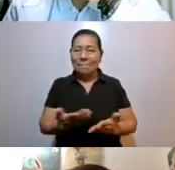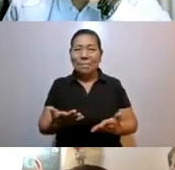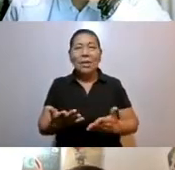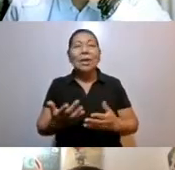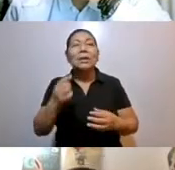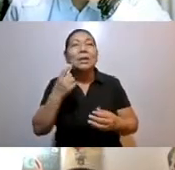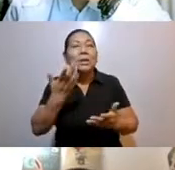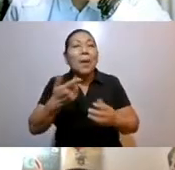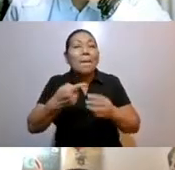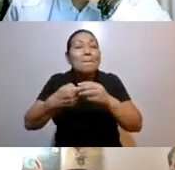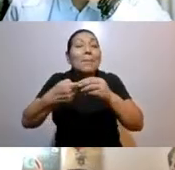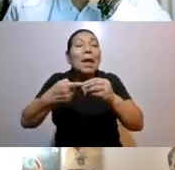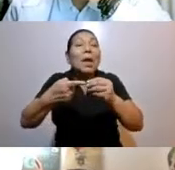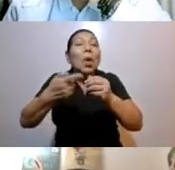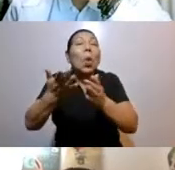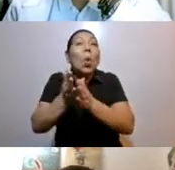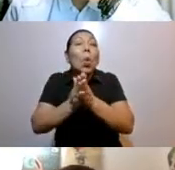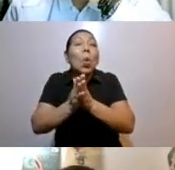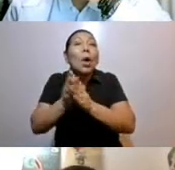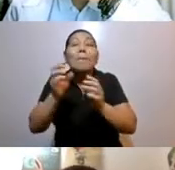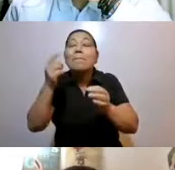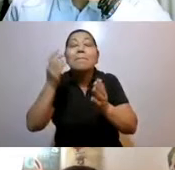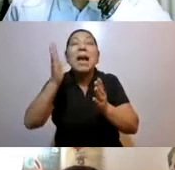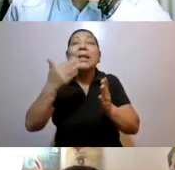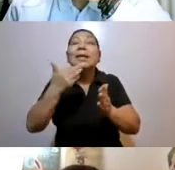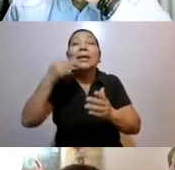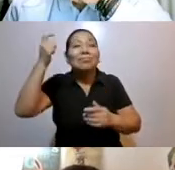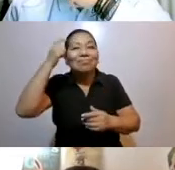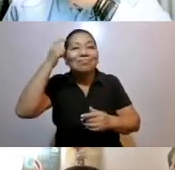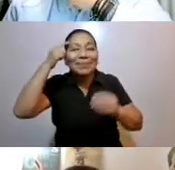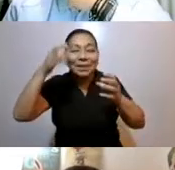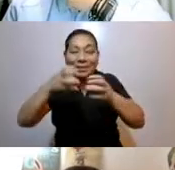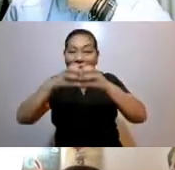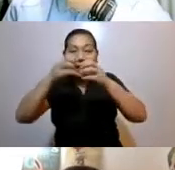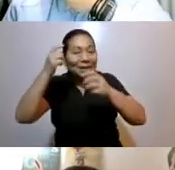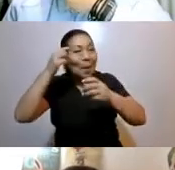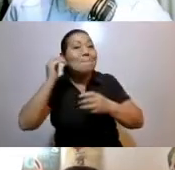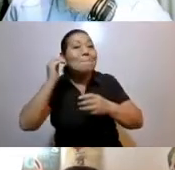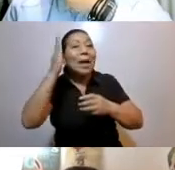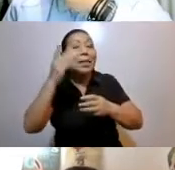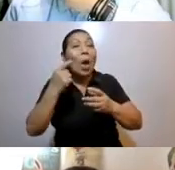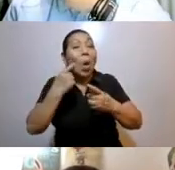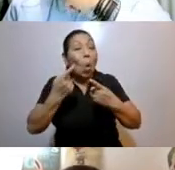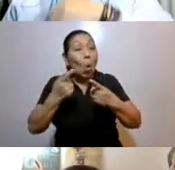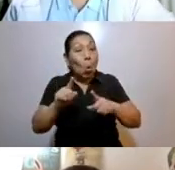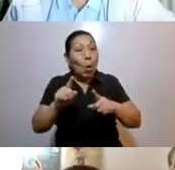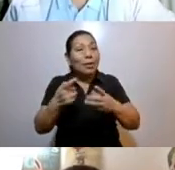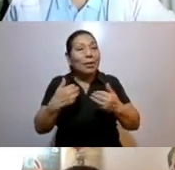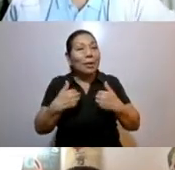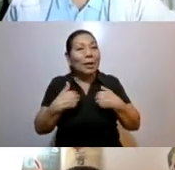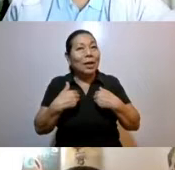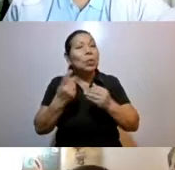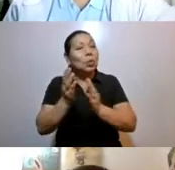genital, pero el orgasmo es netamente cerebral, ¿no? Ese es un punto importante, porque el orgasmo es lo que tiene que ver con